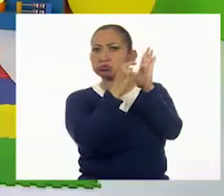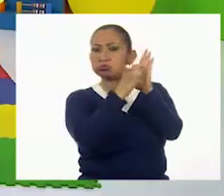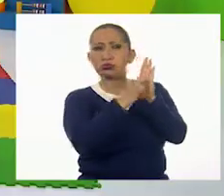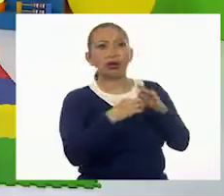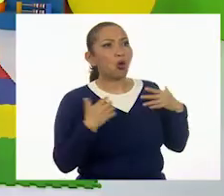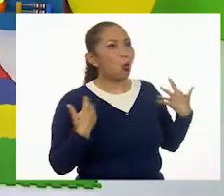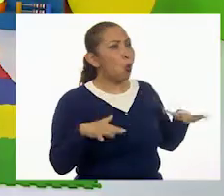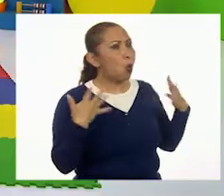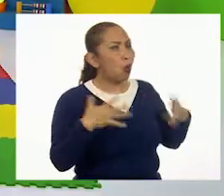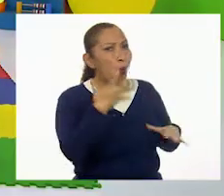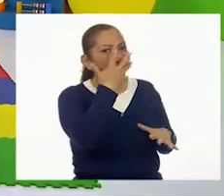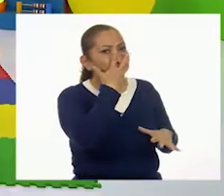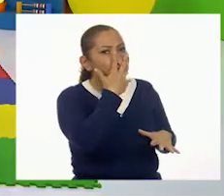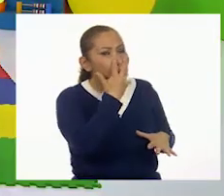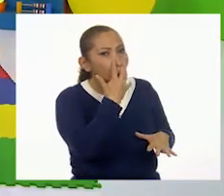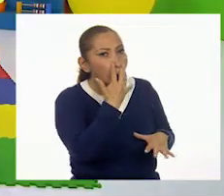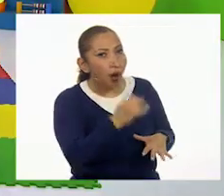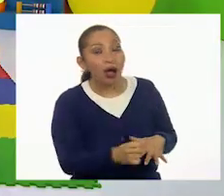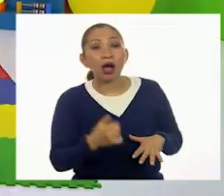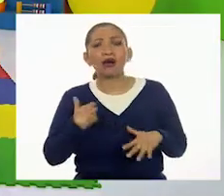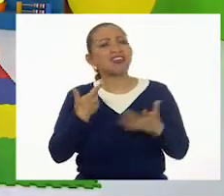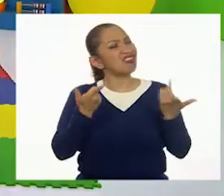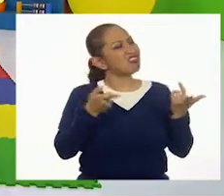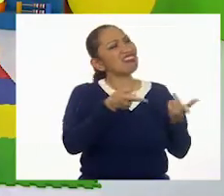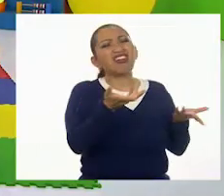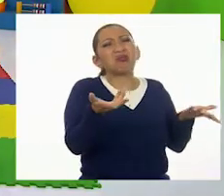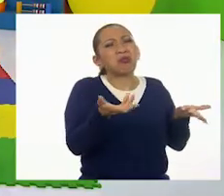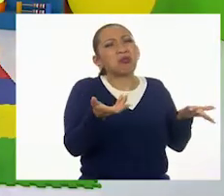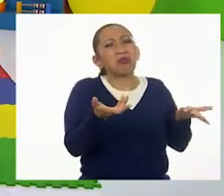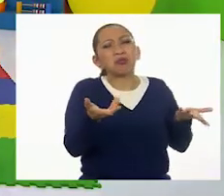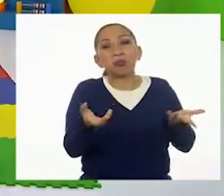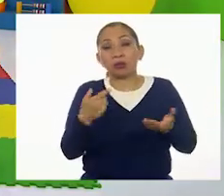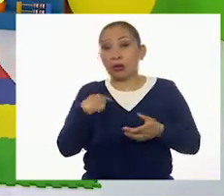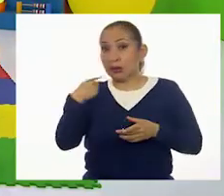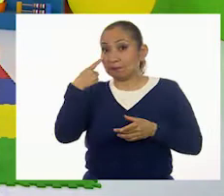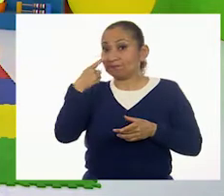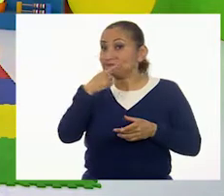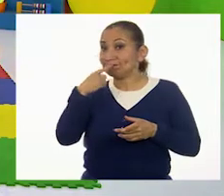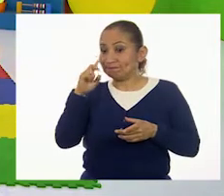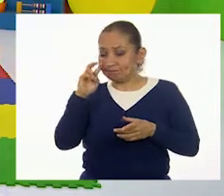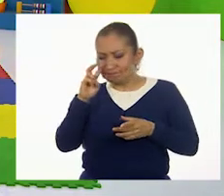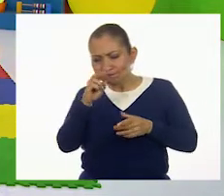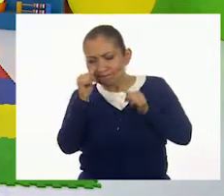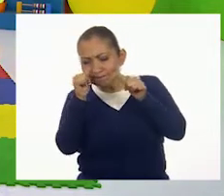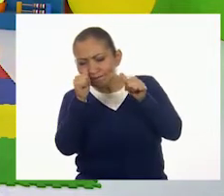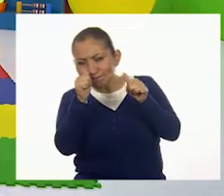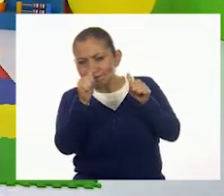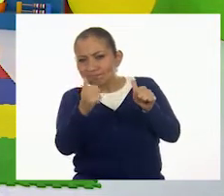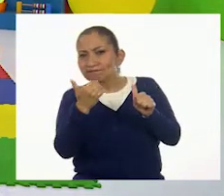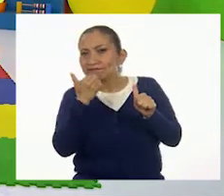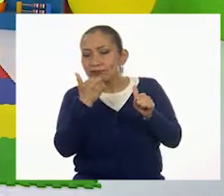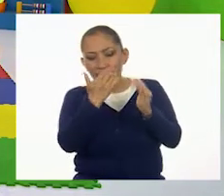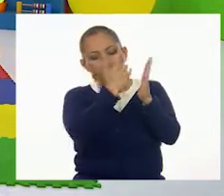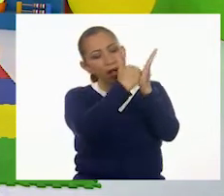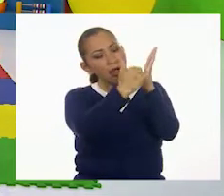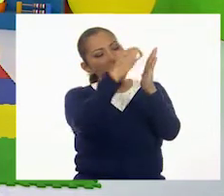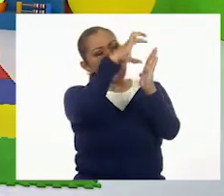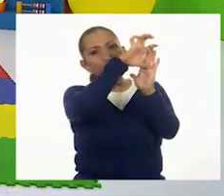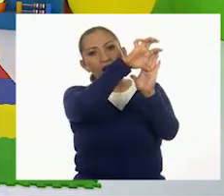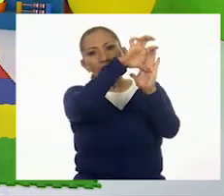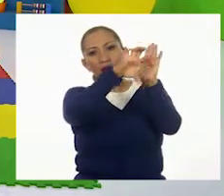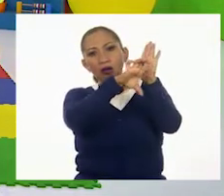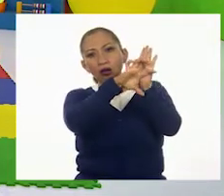¡Guau! ¡Qué lindas! ¿Y qué vamos a hacer con ellas? Pues, Zohar, deberás observar muy bien cada parte de la